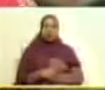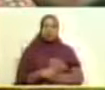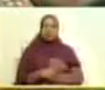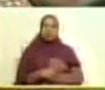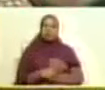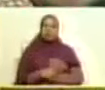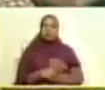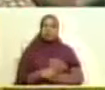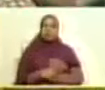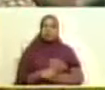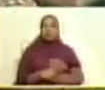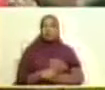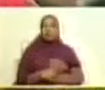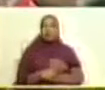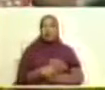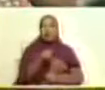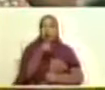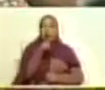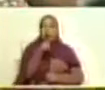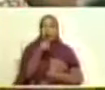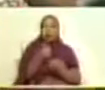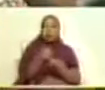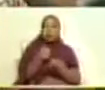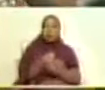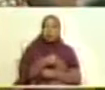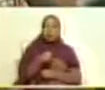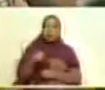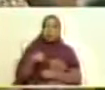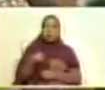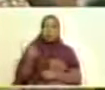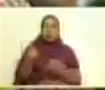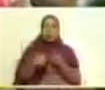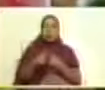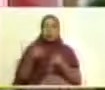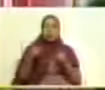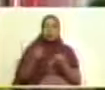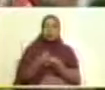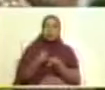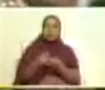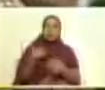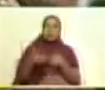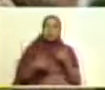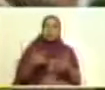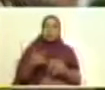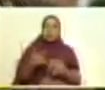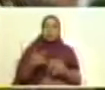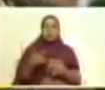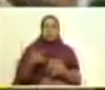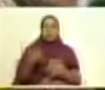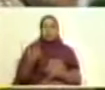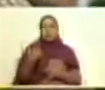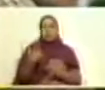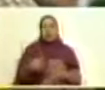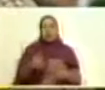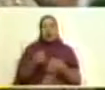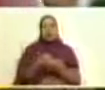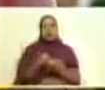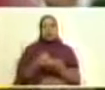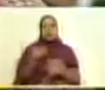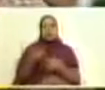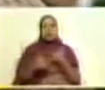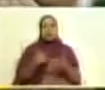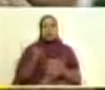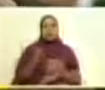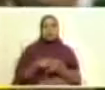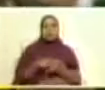el mismo tema del reciclaje en materia de transporte, la movilidad sustentable,